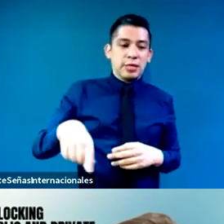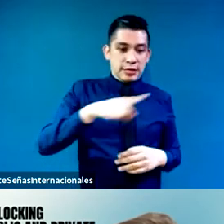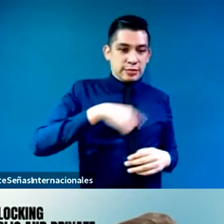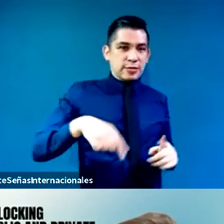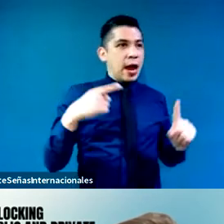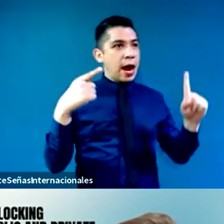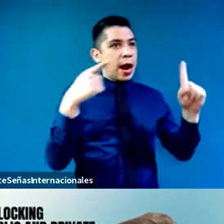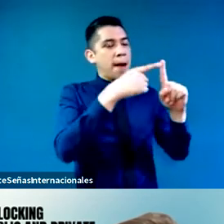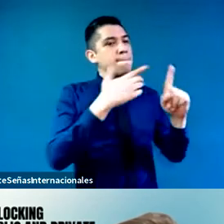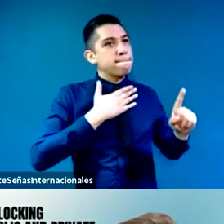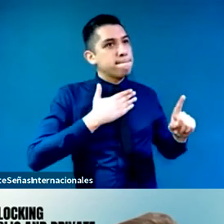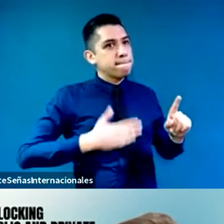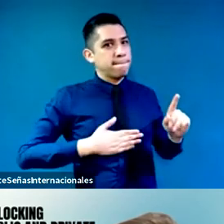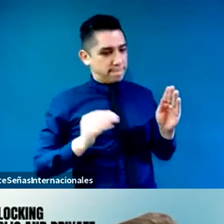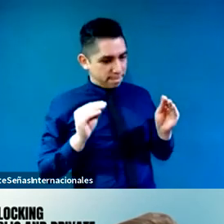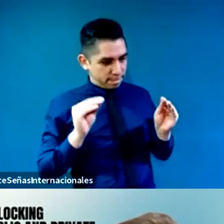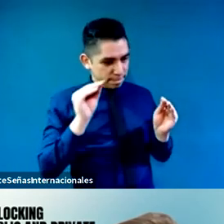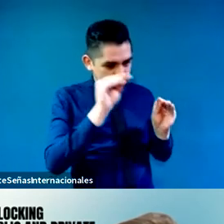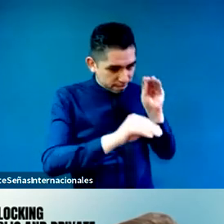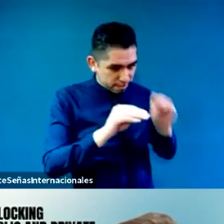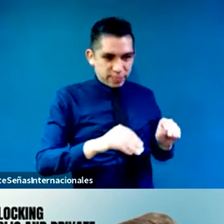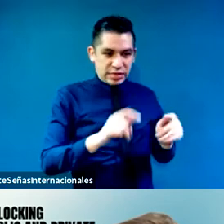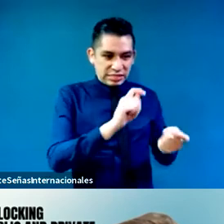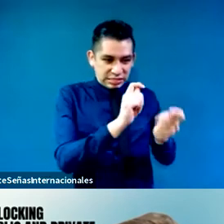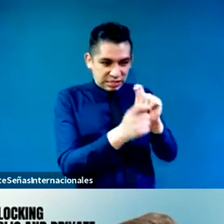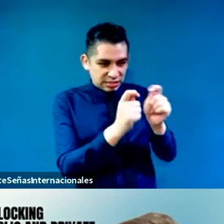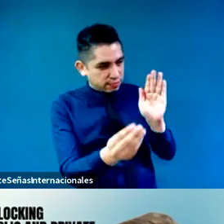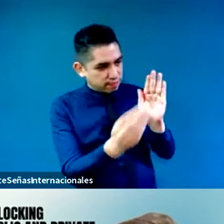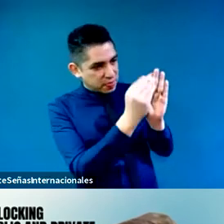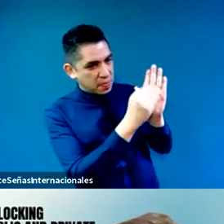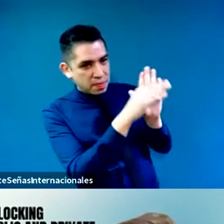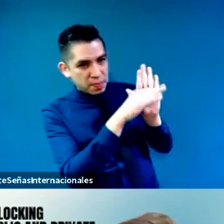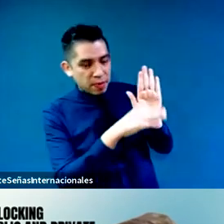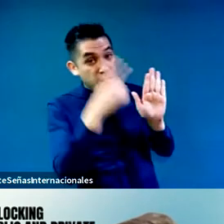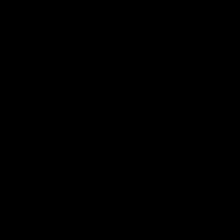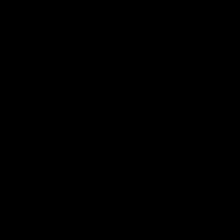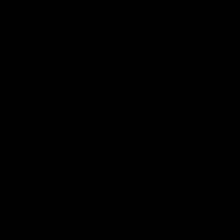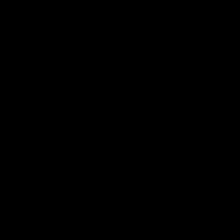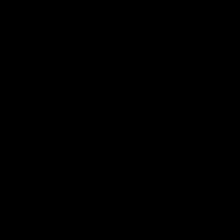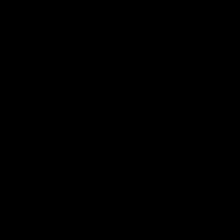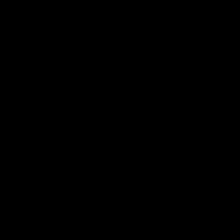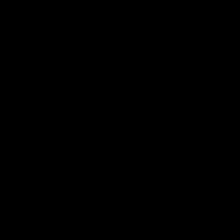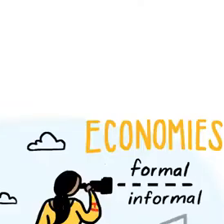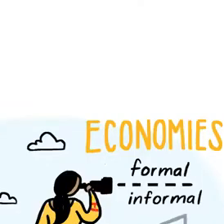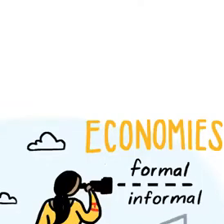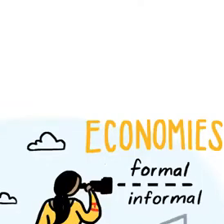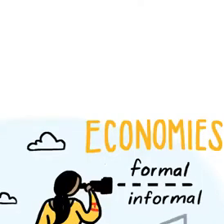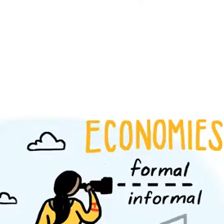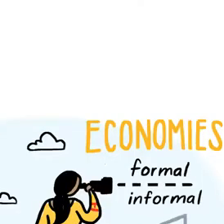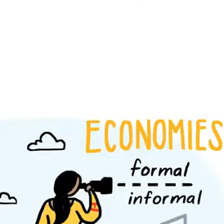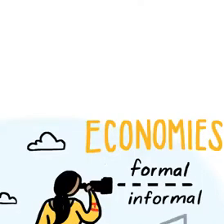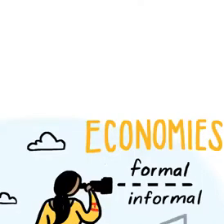propicio e involucrar a las mujeres en la expansión del trabajo decente en la economía formal